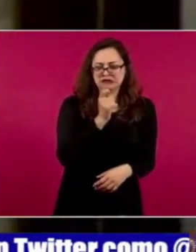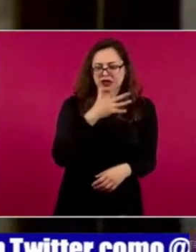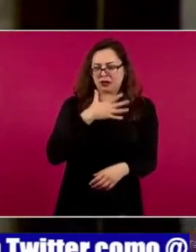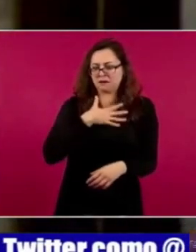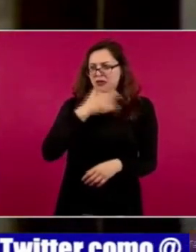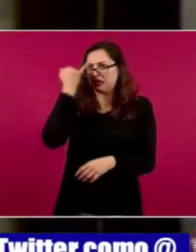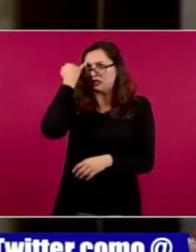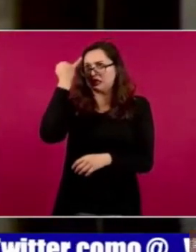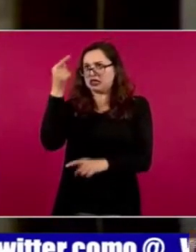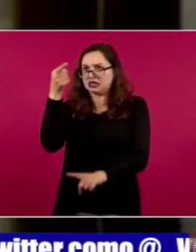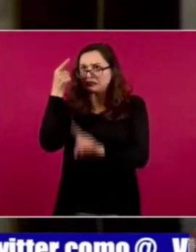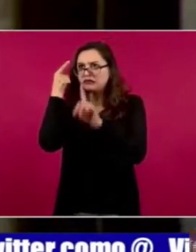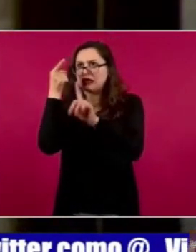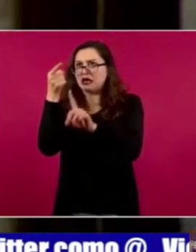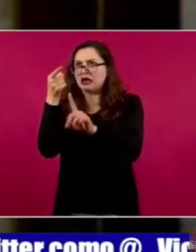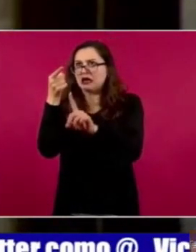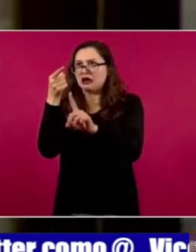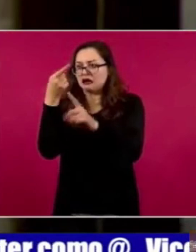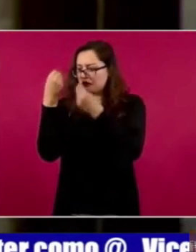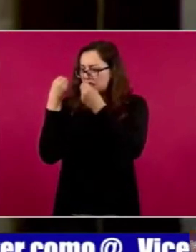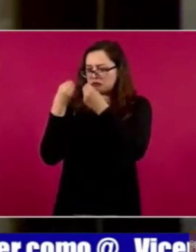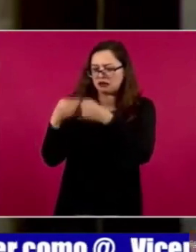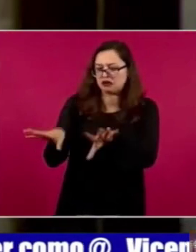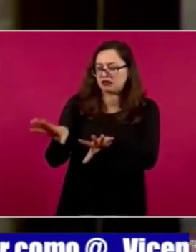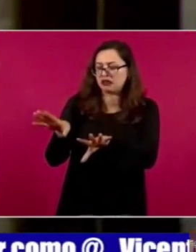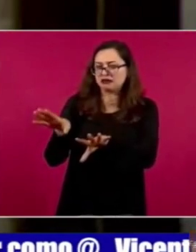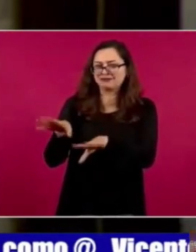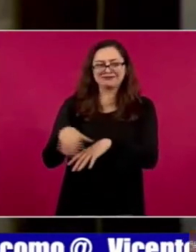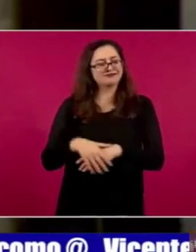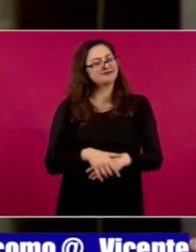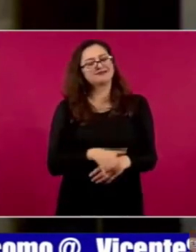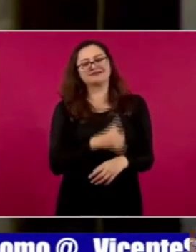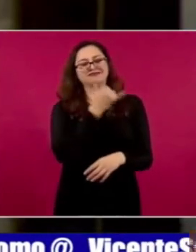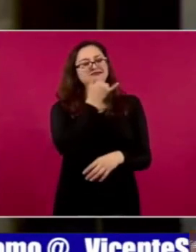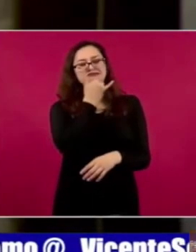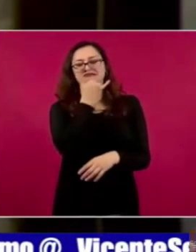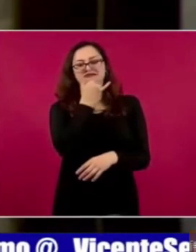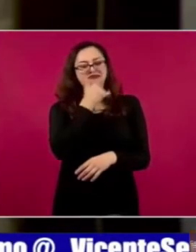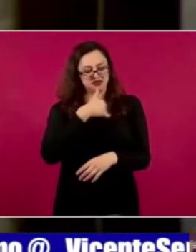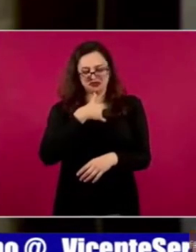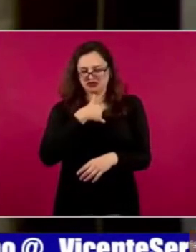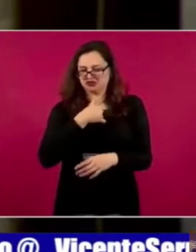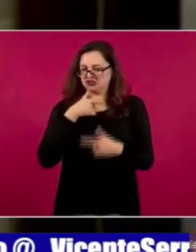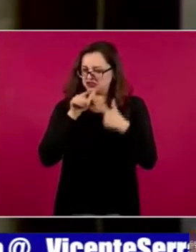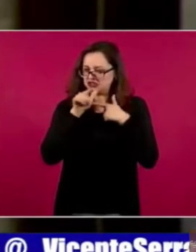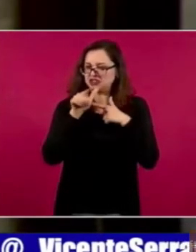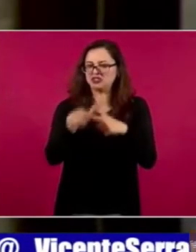ideas anarquistas y no me retracto. Afirmo